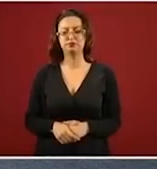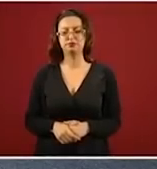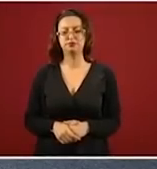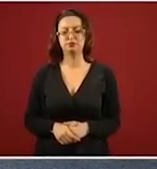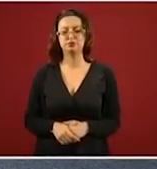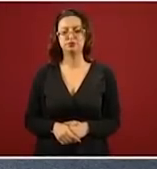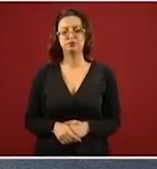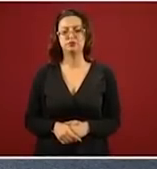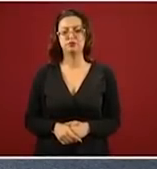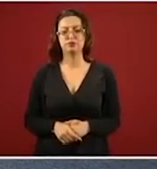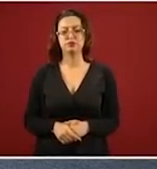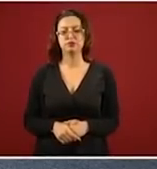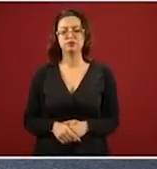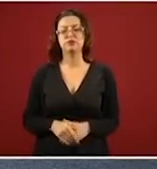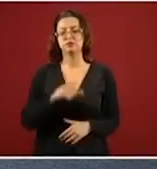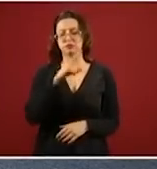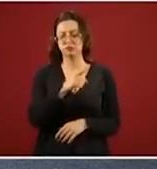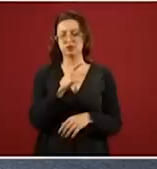el tesoro